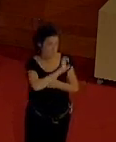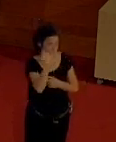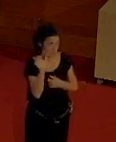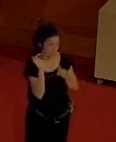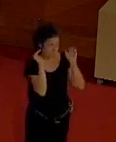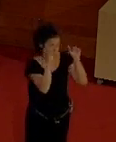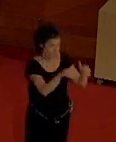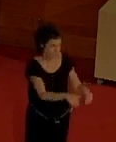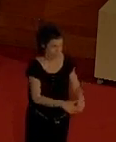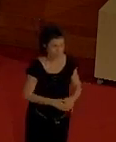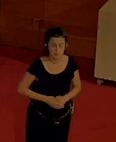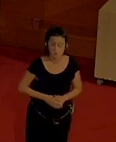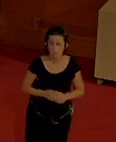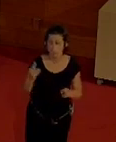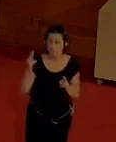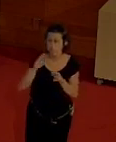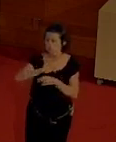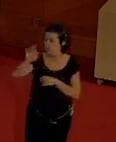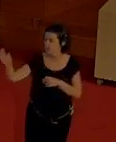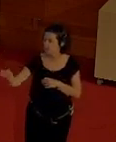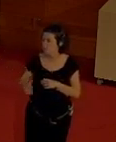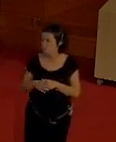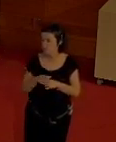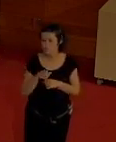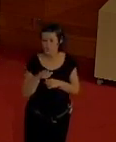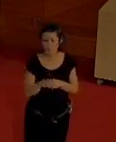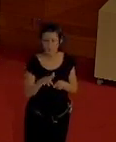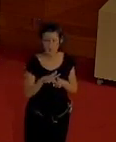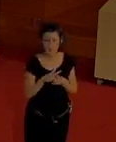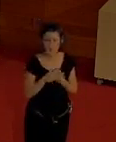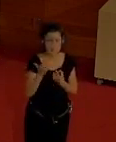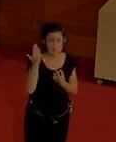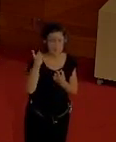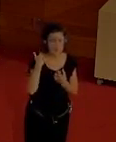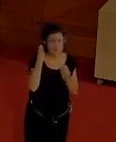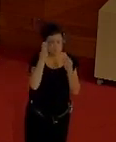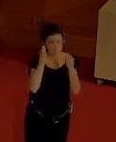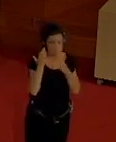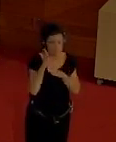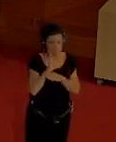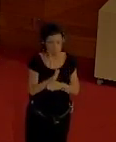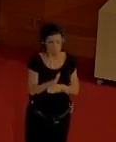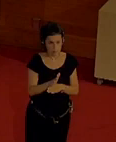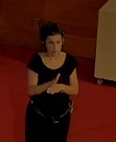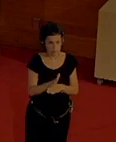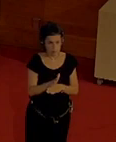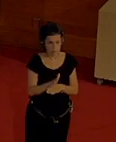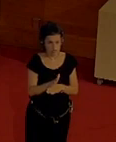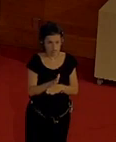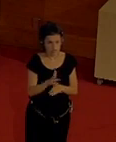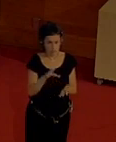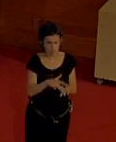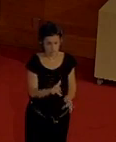de vista es que todo eso refleja una situación que como he tratado de plantear ha llegado al punto final es